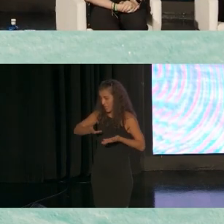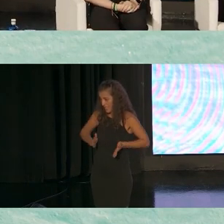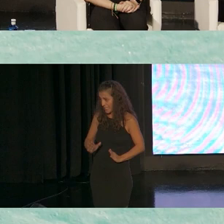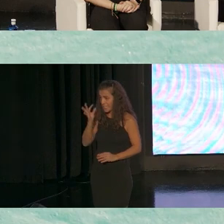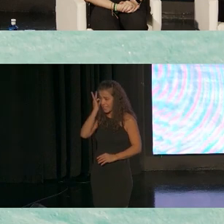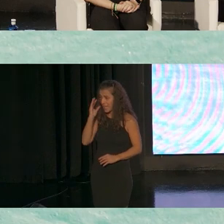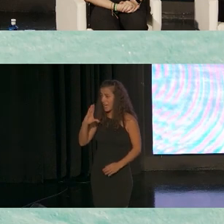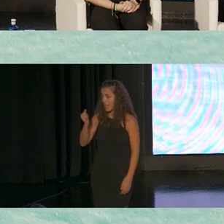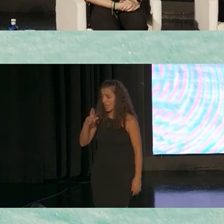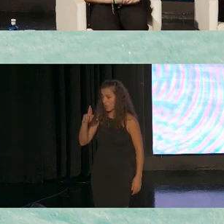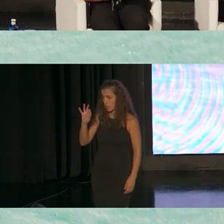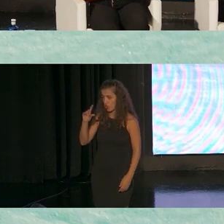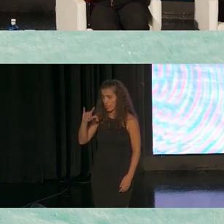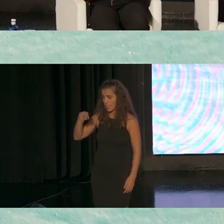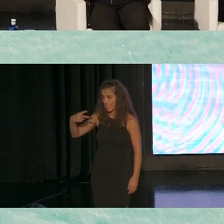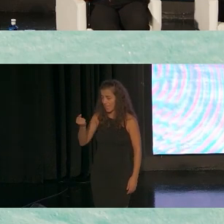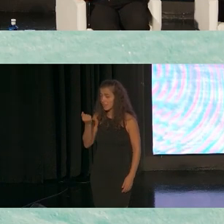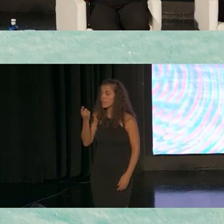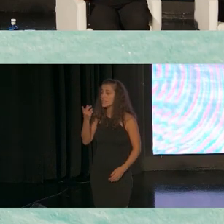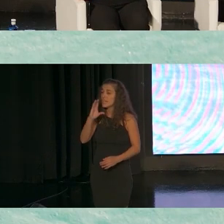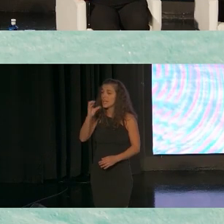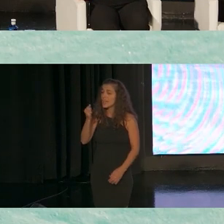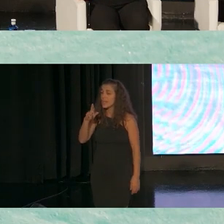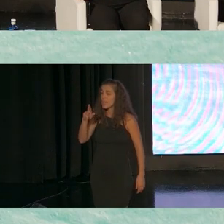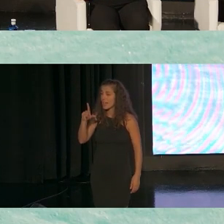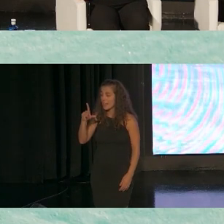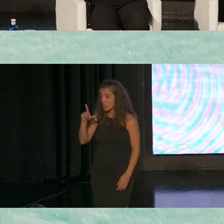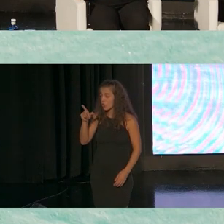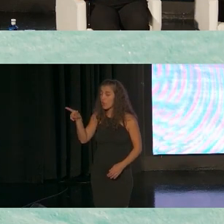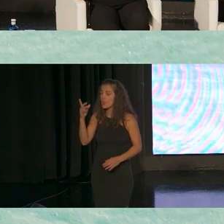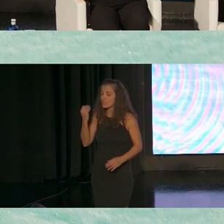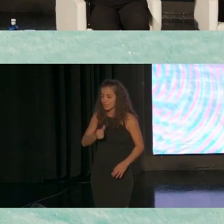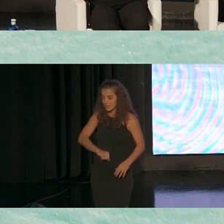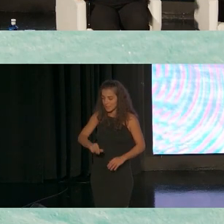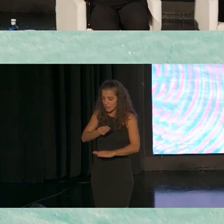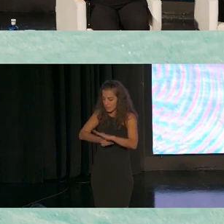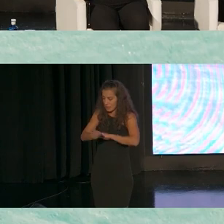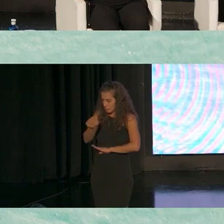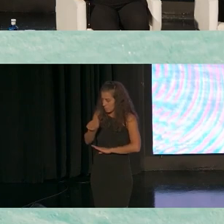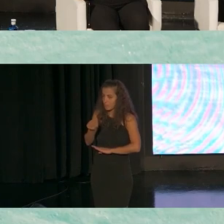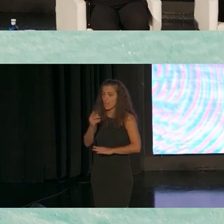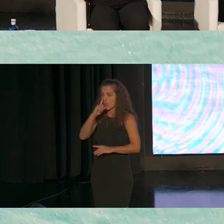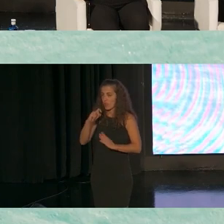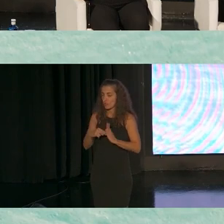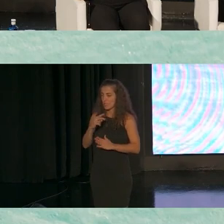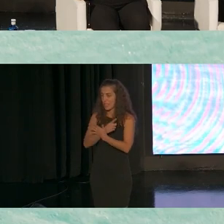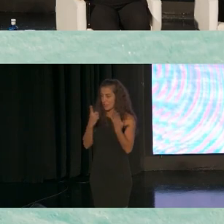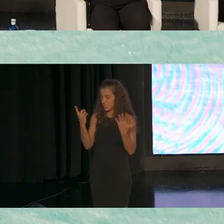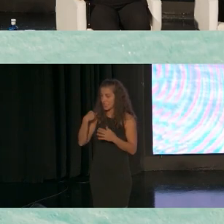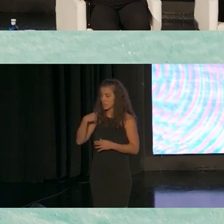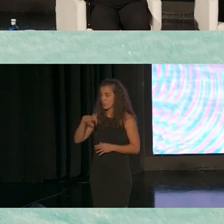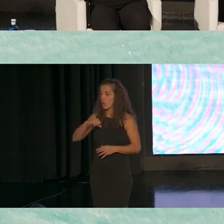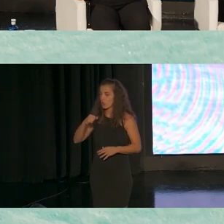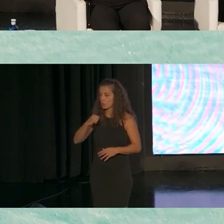eh Carol nació en 2016 parto por cesárea normal en el hospital del vierzo todo bien